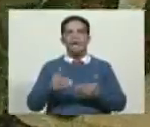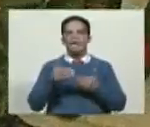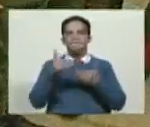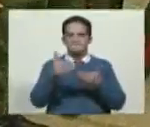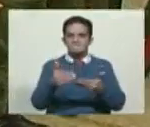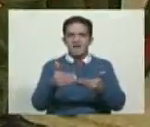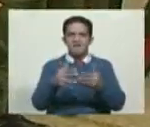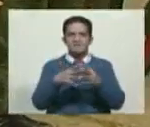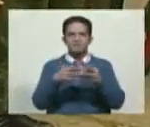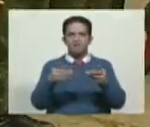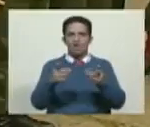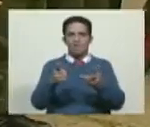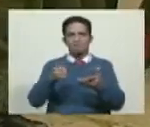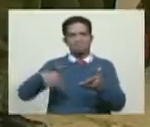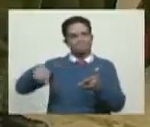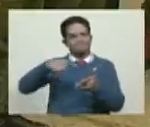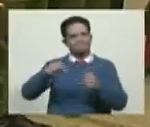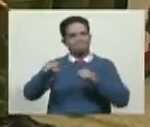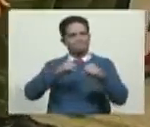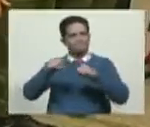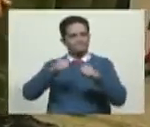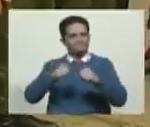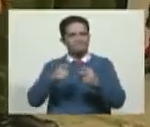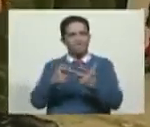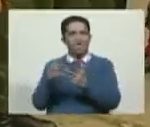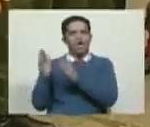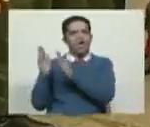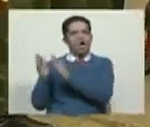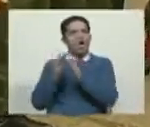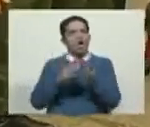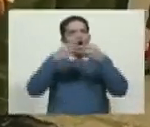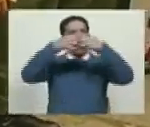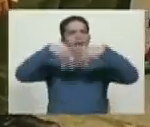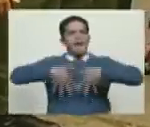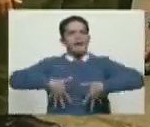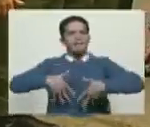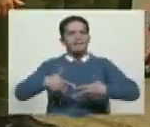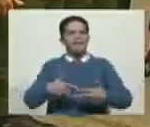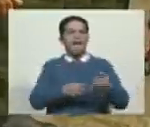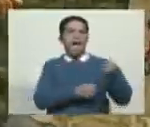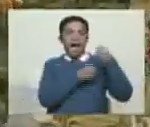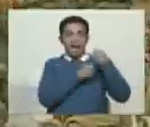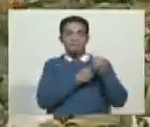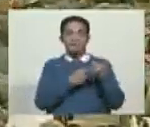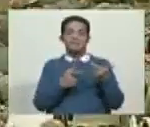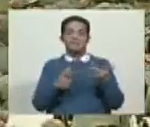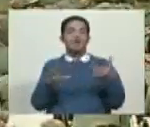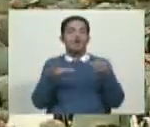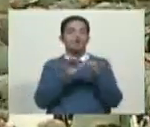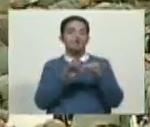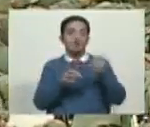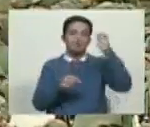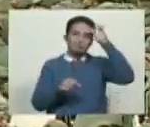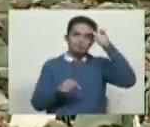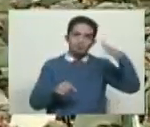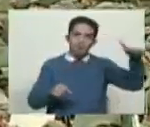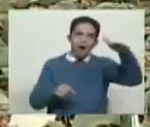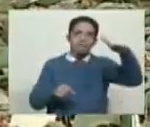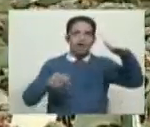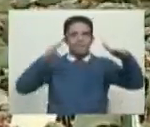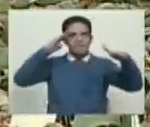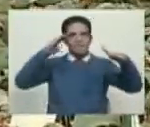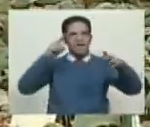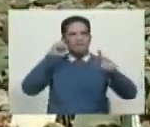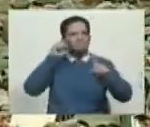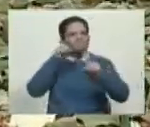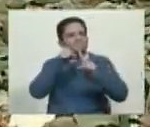capacidad operativa, organizacional, de armas y de unión cívico-militar para defender la